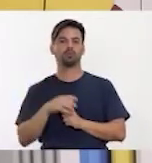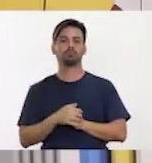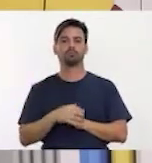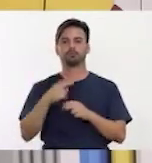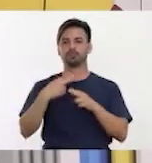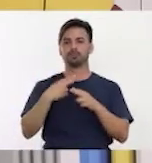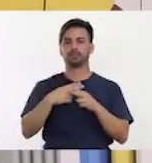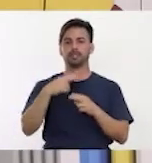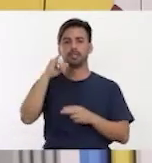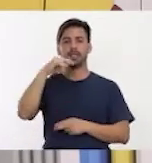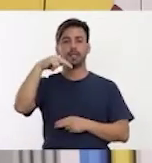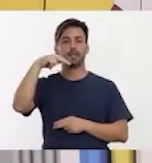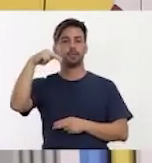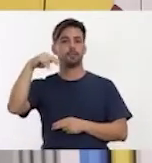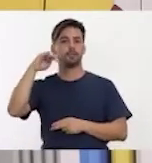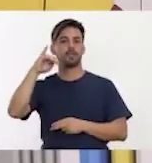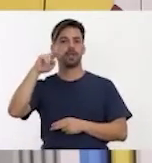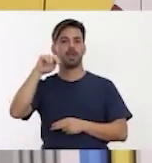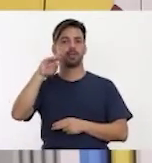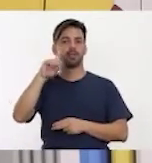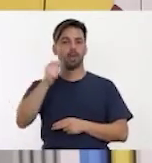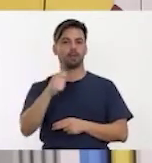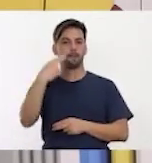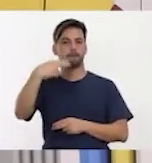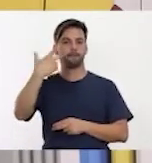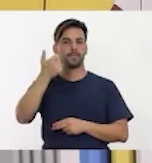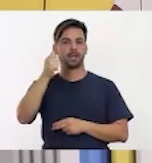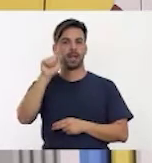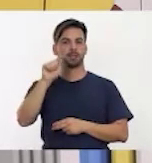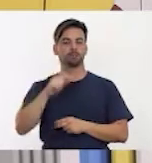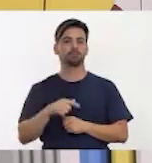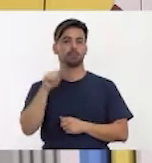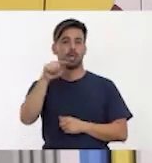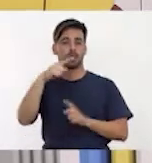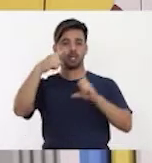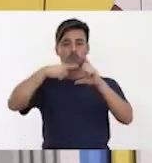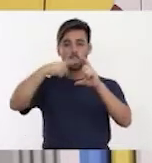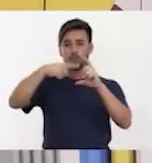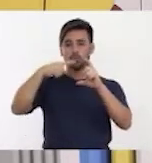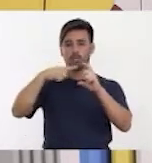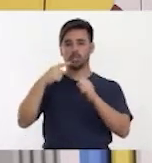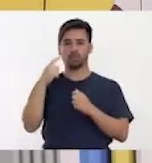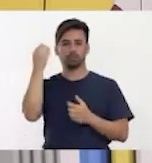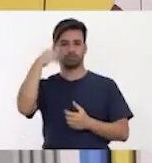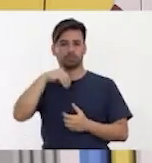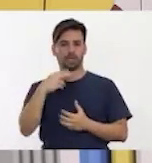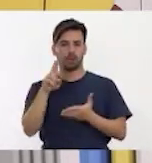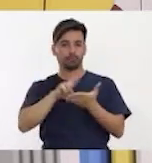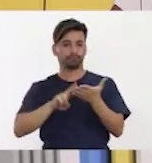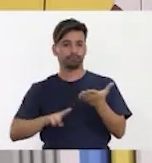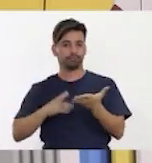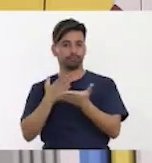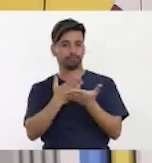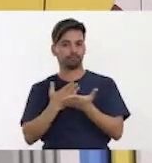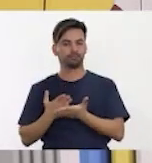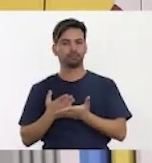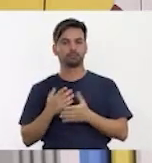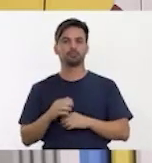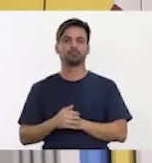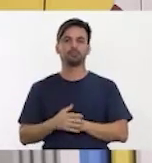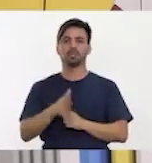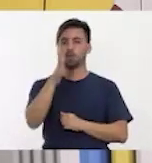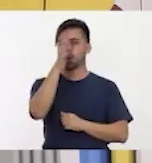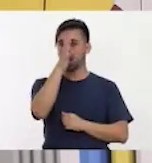Pla. De la enmienda Pla, ustedes deben destacar el contenido de esa enmienda y